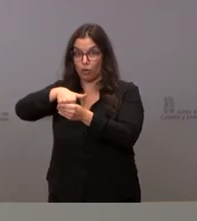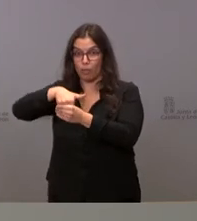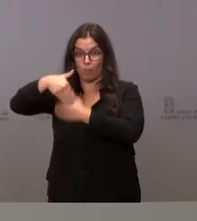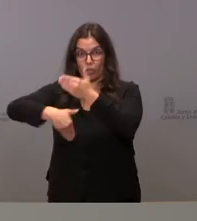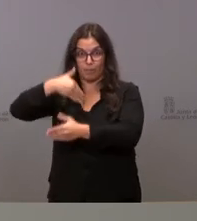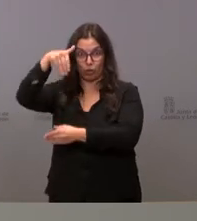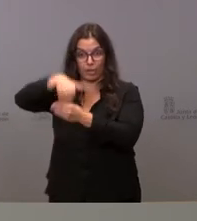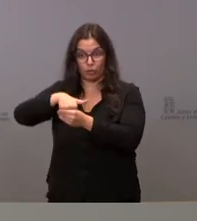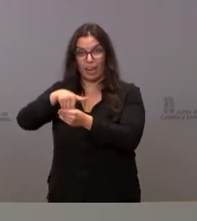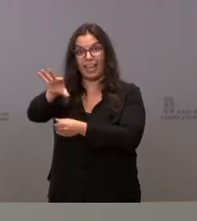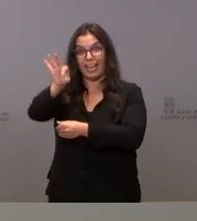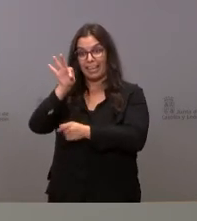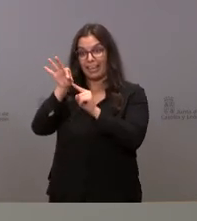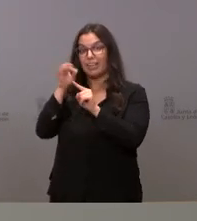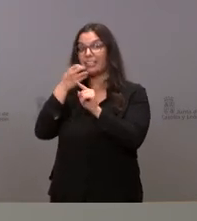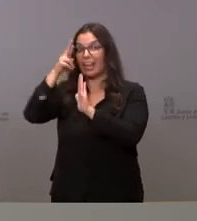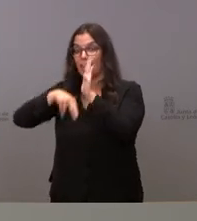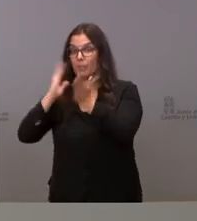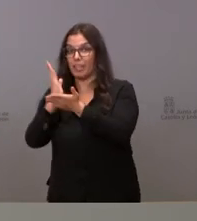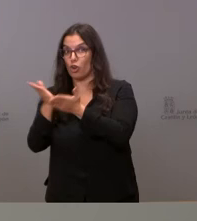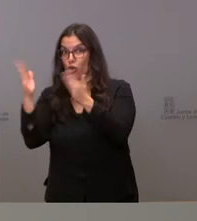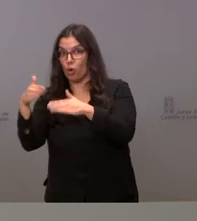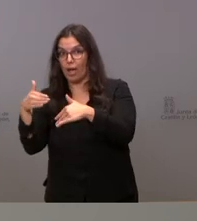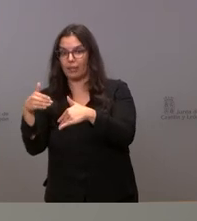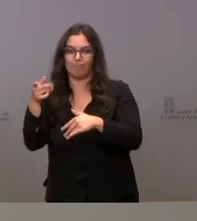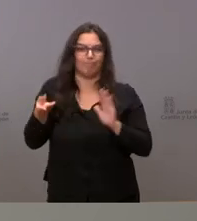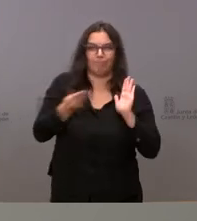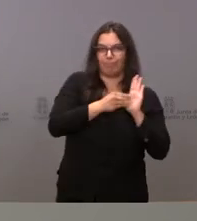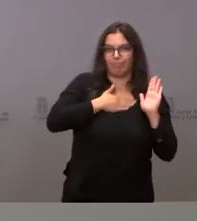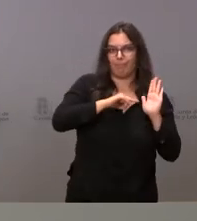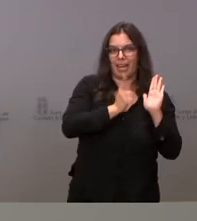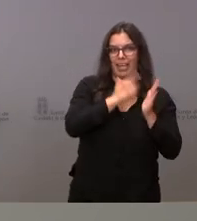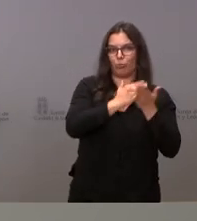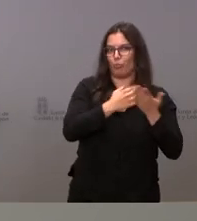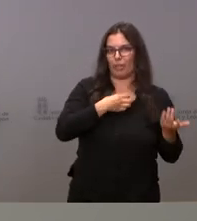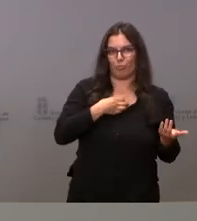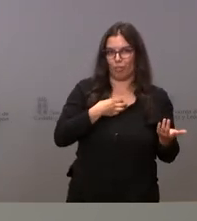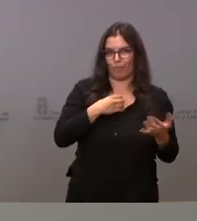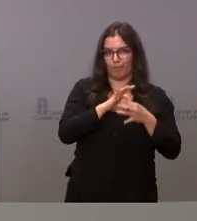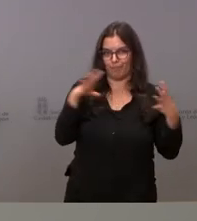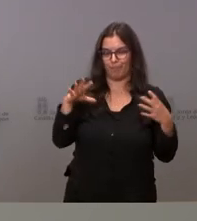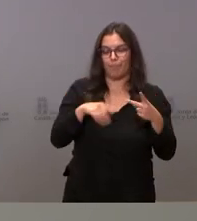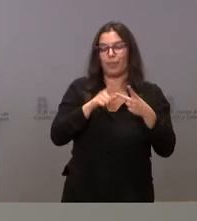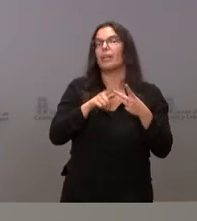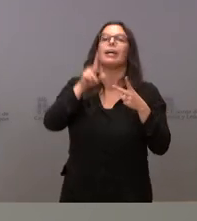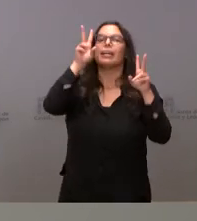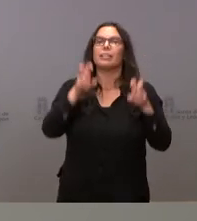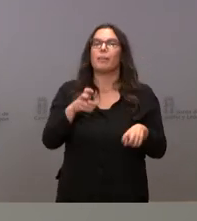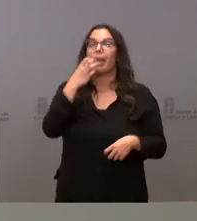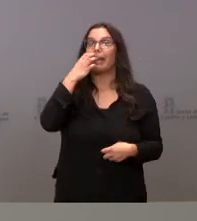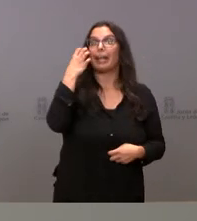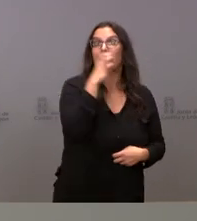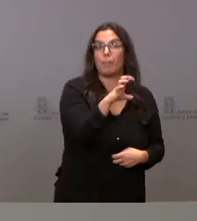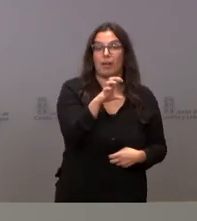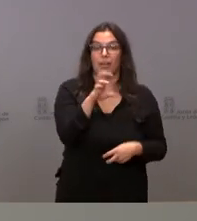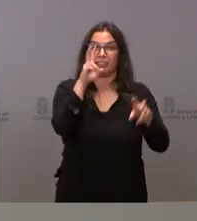procedimientos electorales, no lo prevé a su vez. Y con respecto a la imposibilidad de reclamar ante el comisionado las